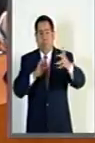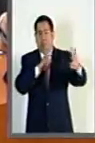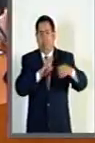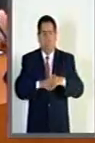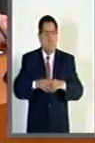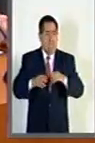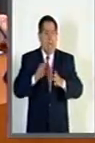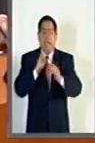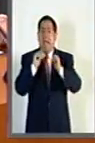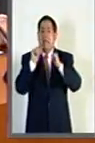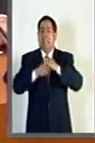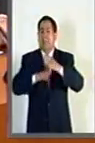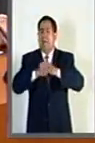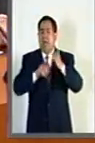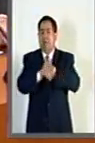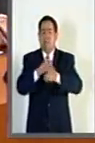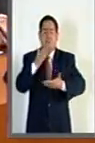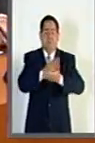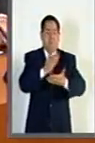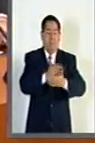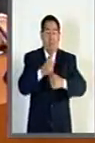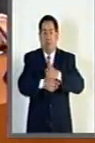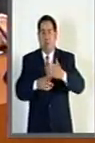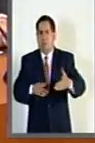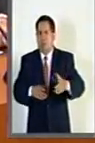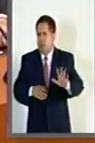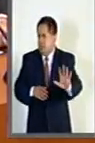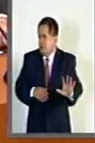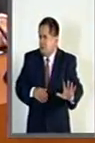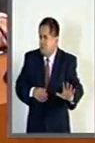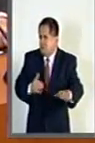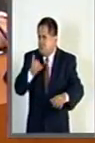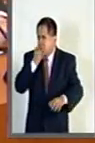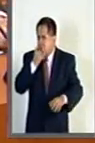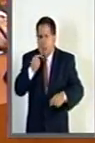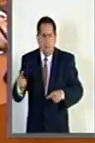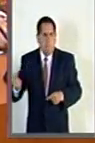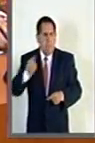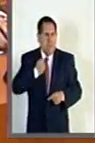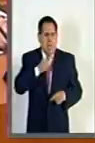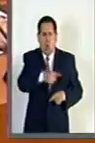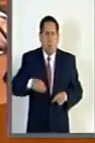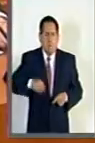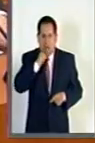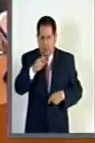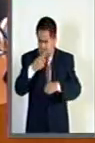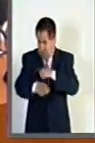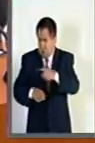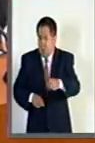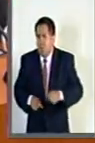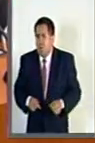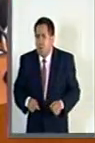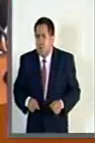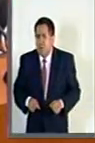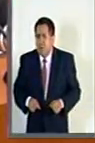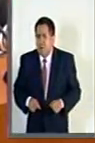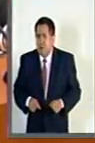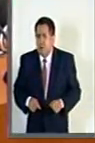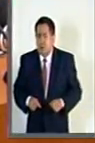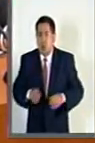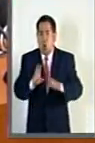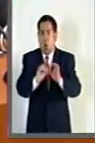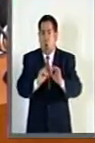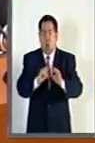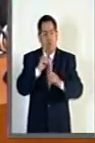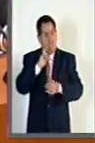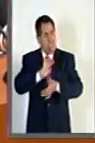vías de comunicación? ¿Y no es un delito matar a inocentes? ¿Y no es un delito